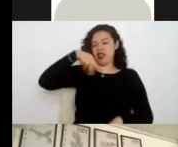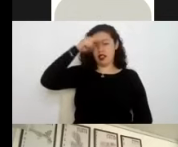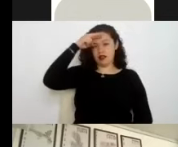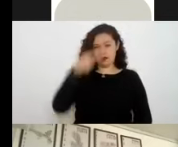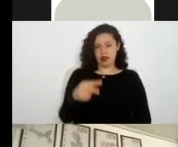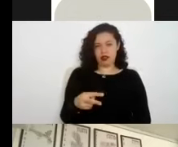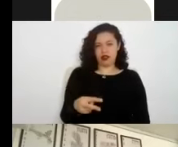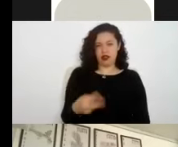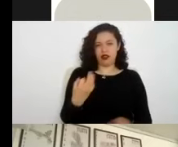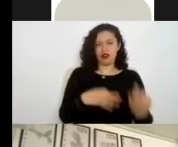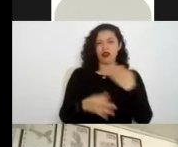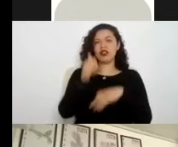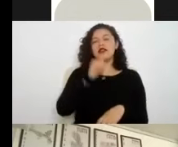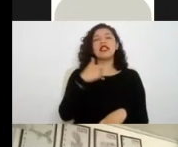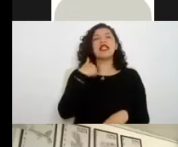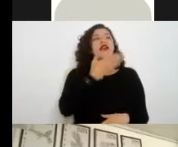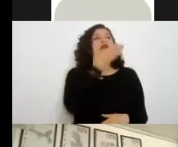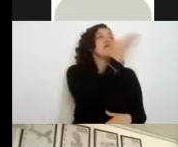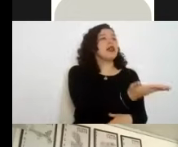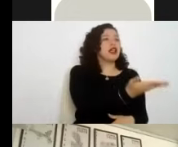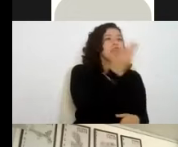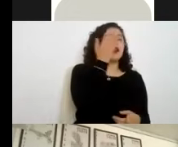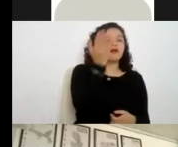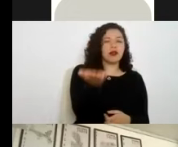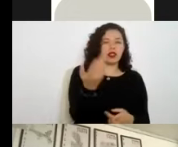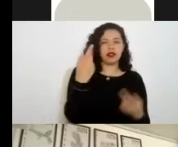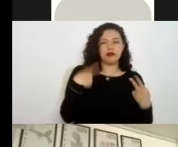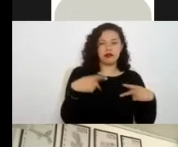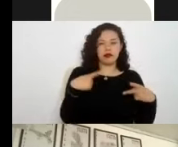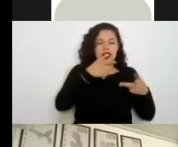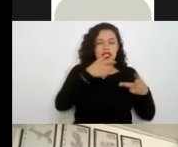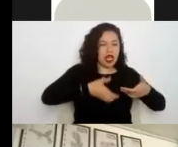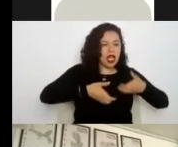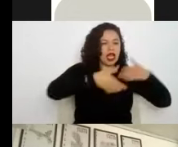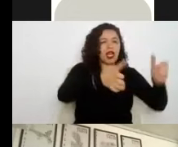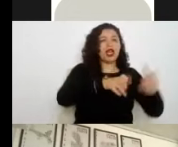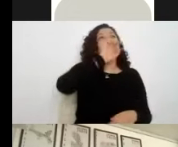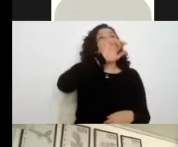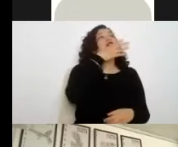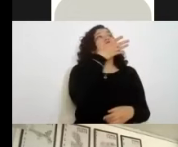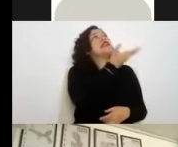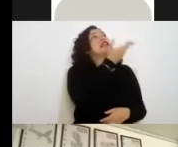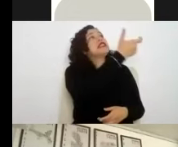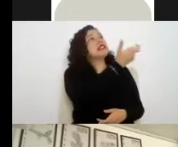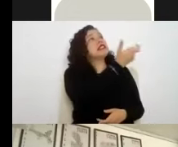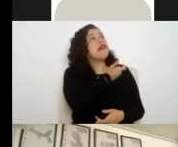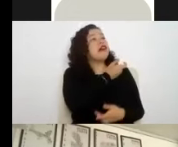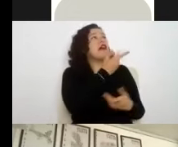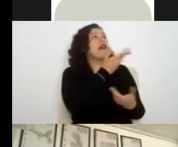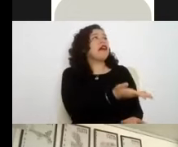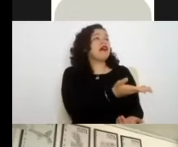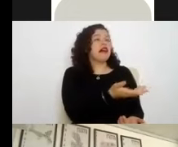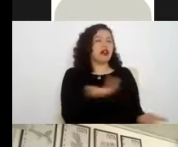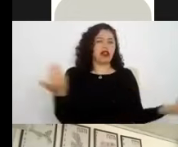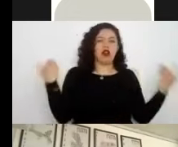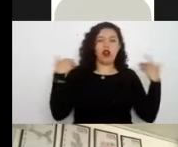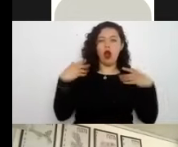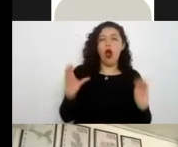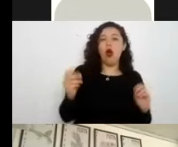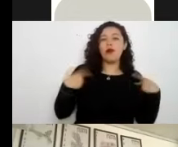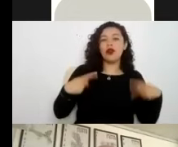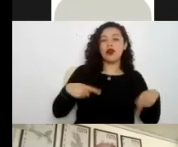todos lados nos están pidiendo, ¿no? Si nos piden las personas que sales a la calle y que se te acercan en chaleco y que te dicen que si te pueden robar unos